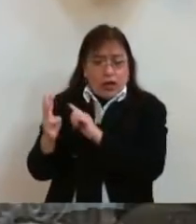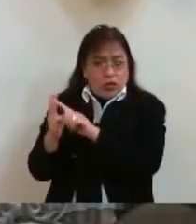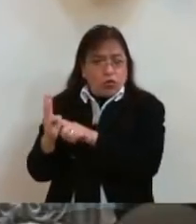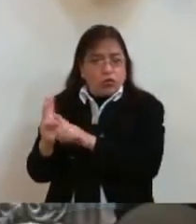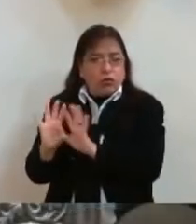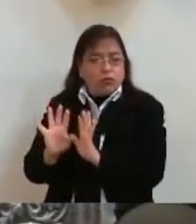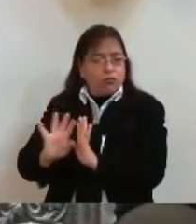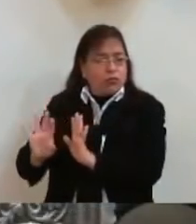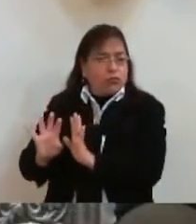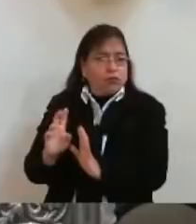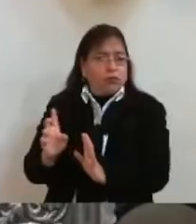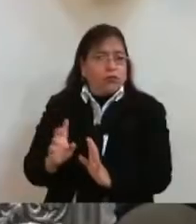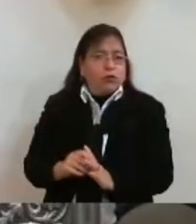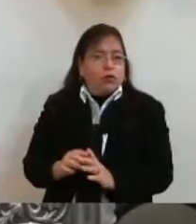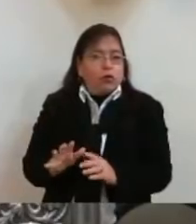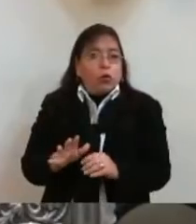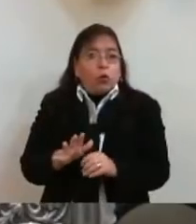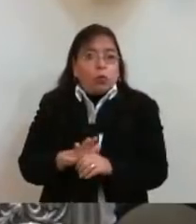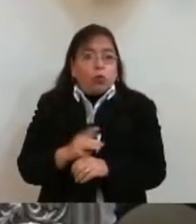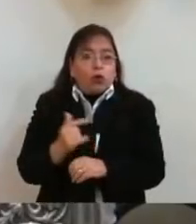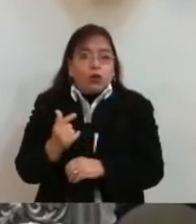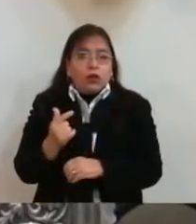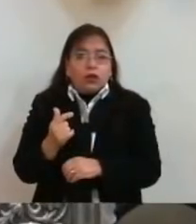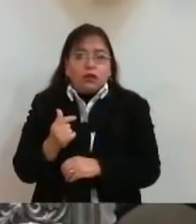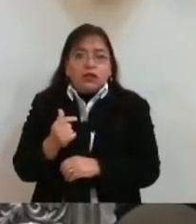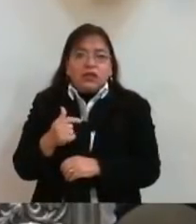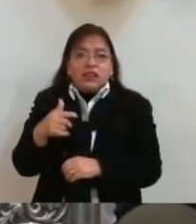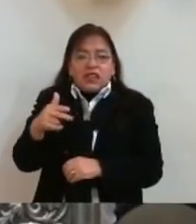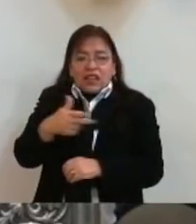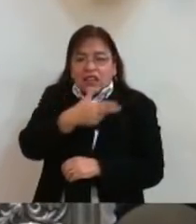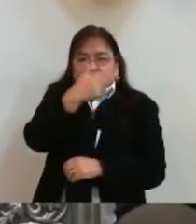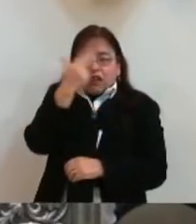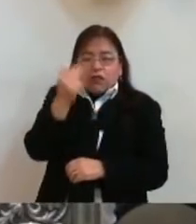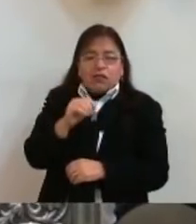descontrolarlos con una intención malsana: